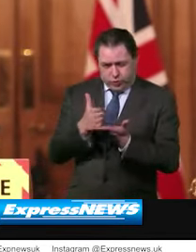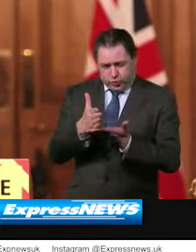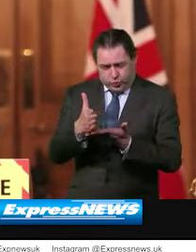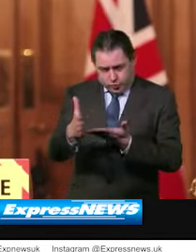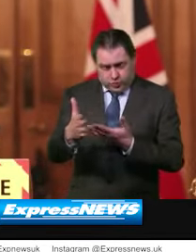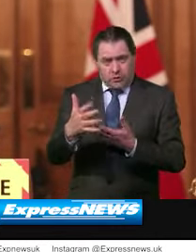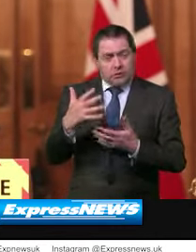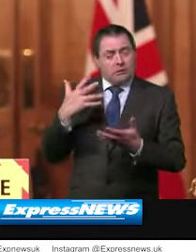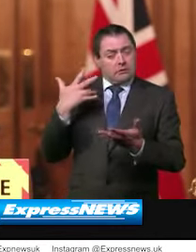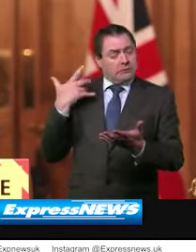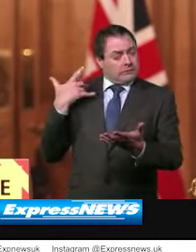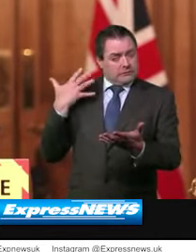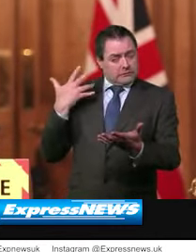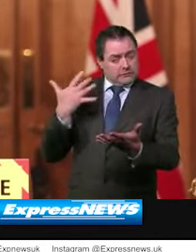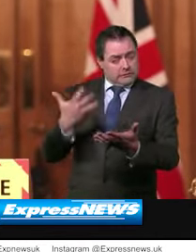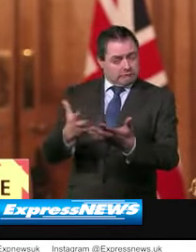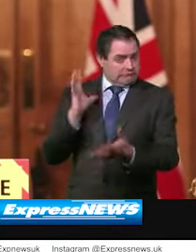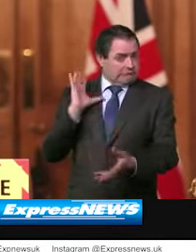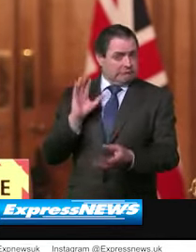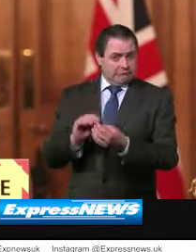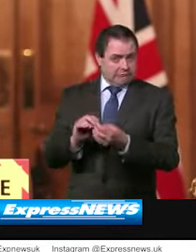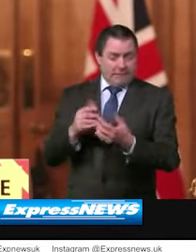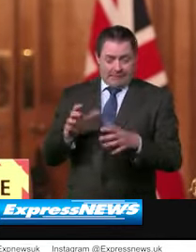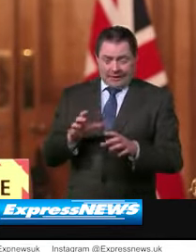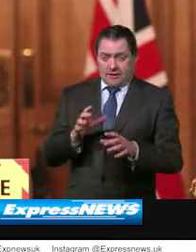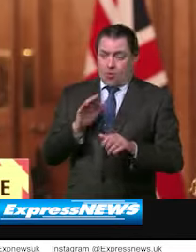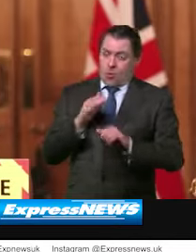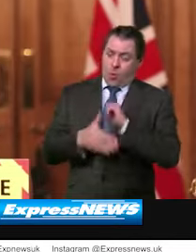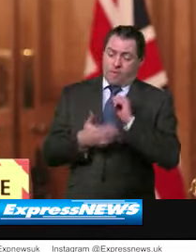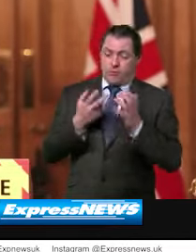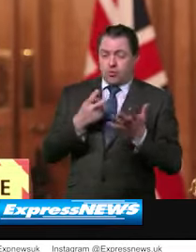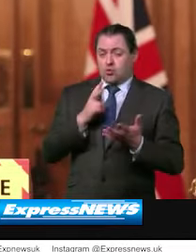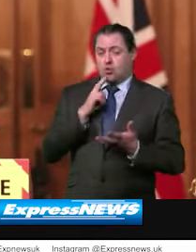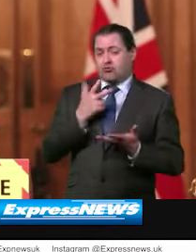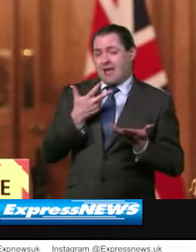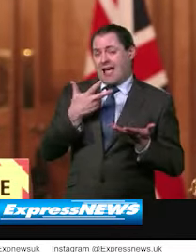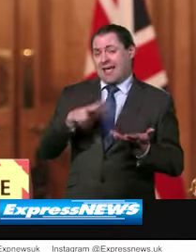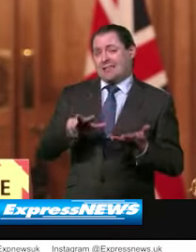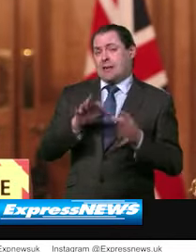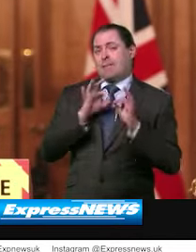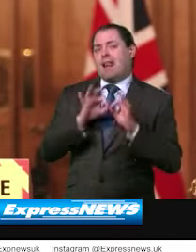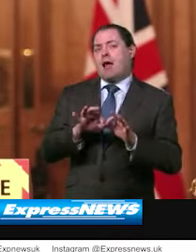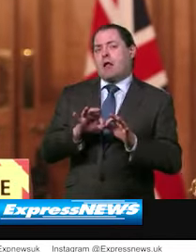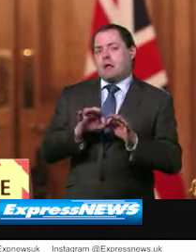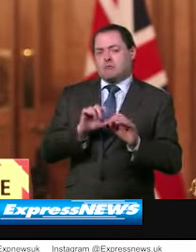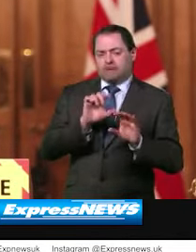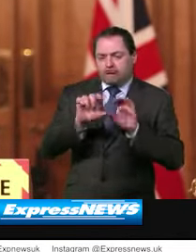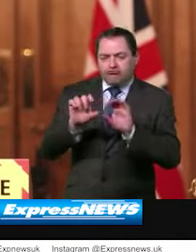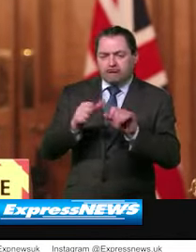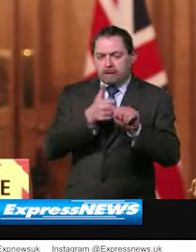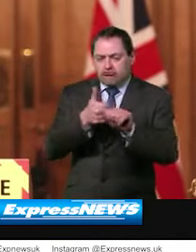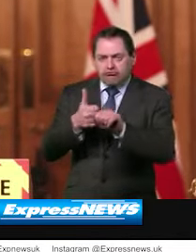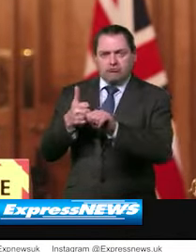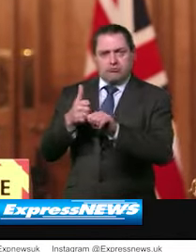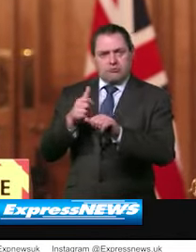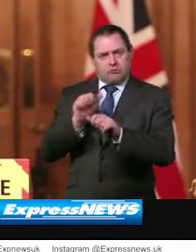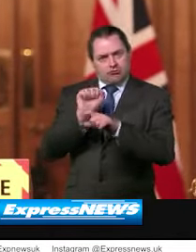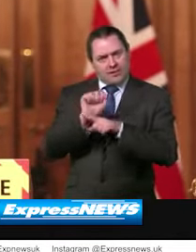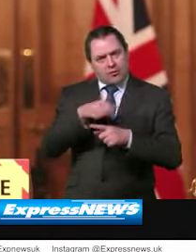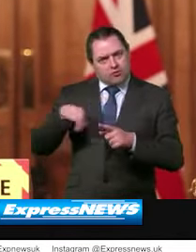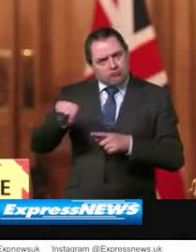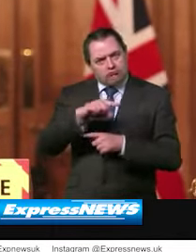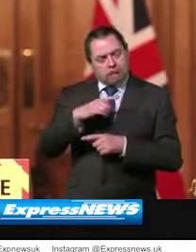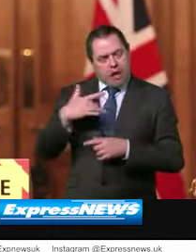280.000 millones de libras esterlinas para proteger la vida y los medios de subsistencia de las personas nuestro plan